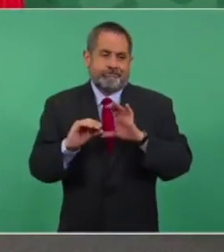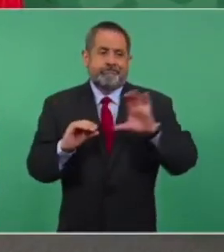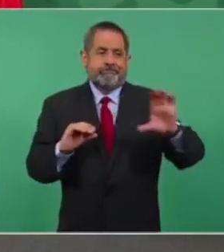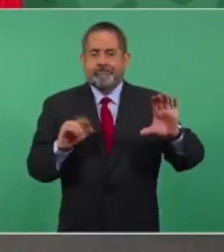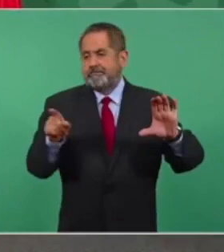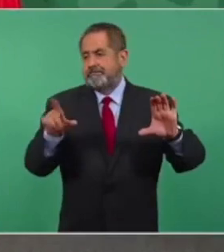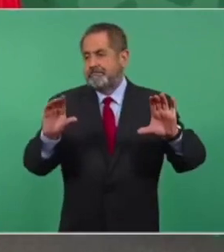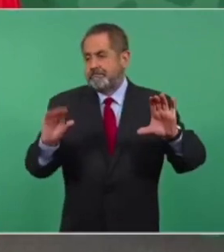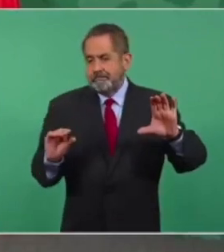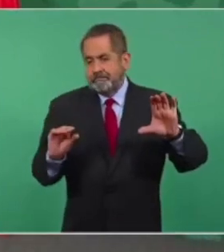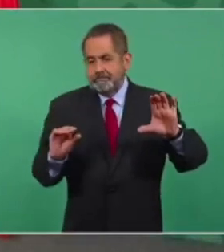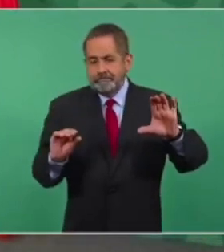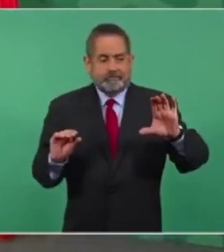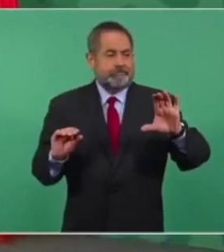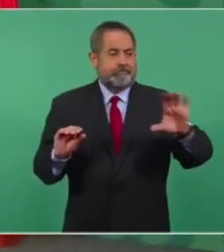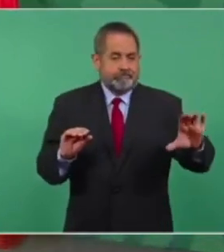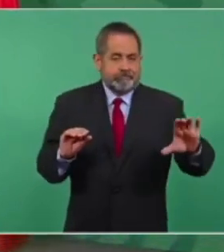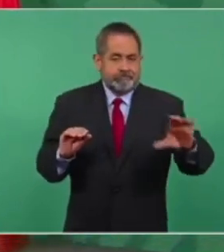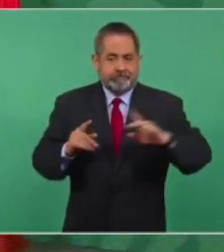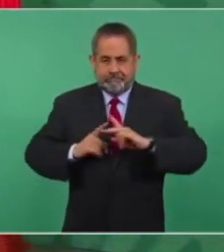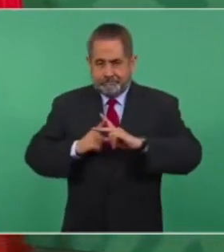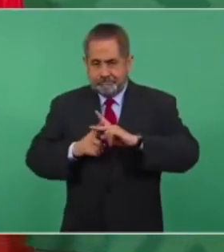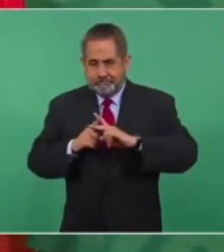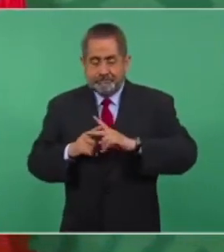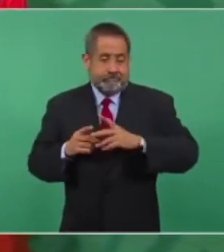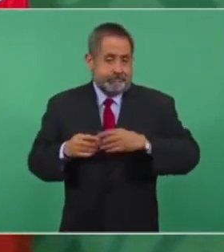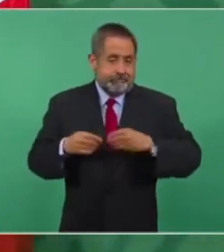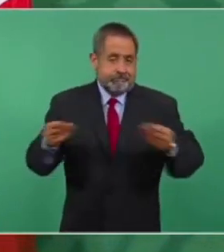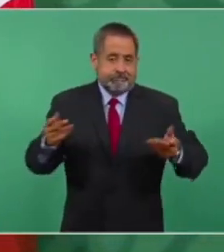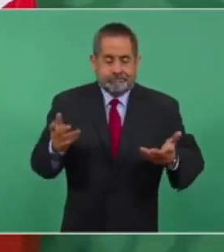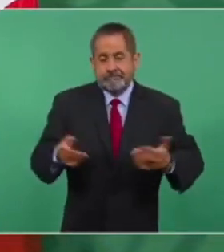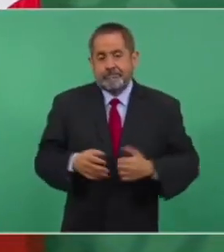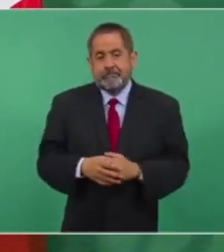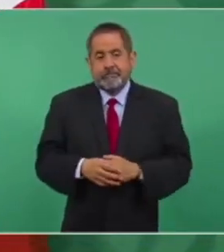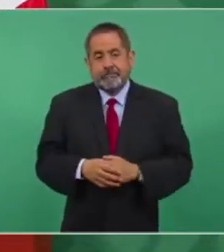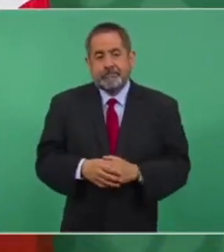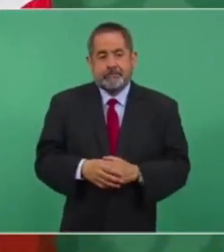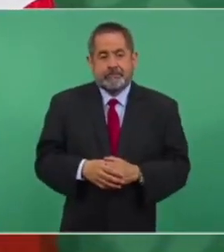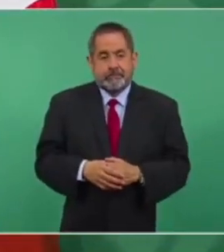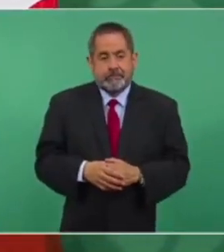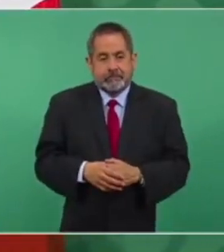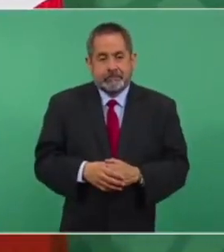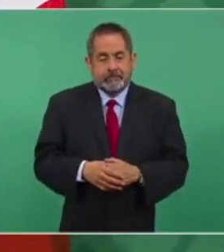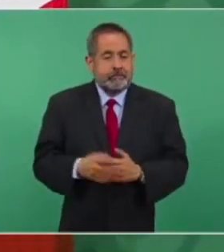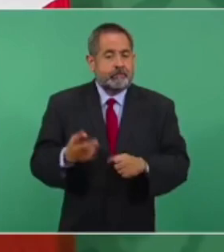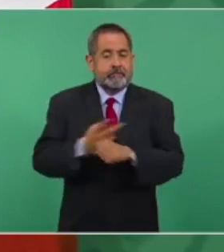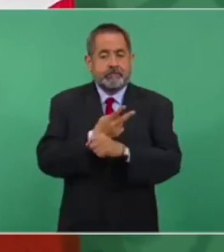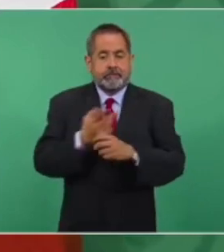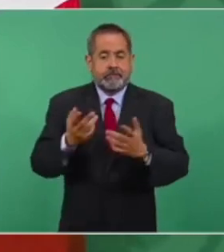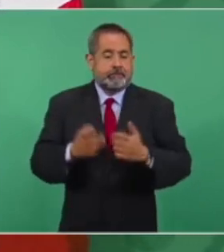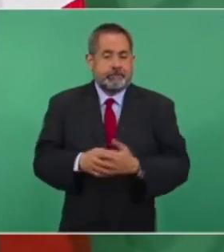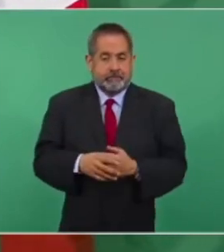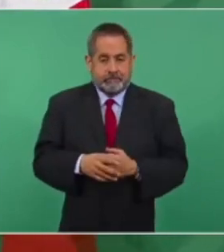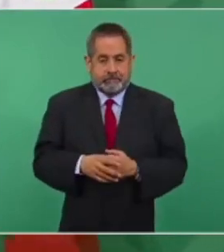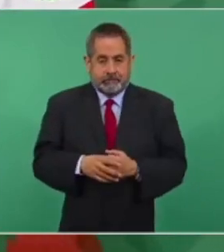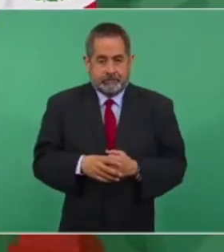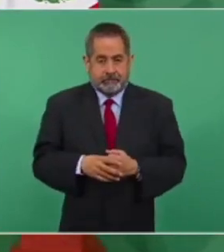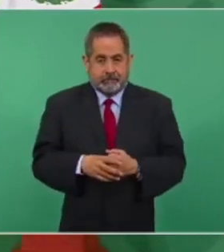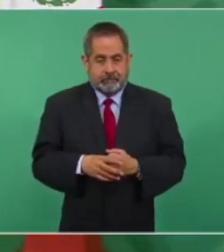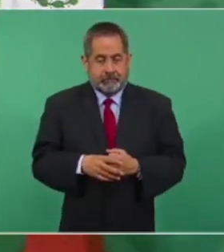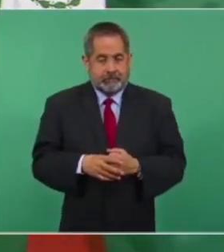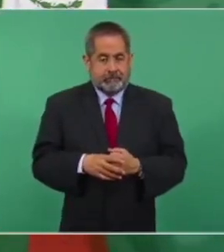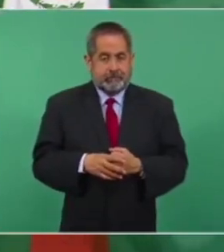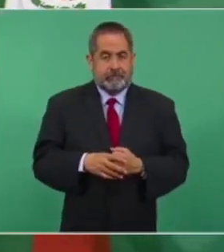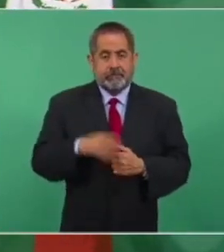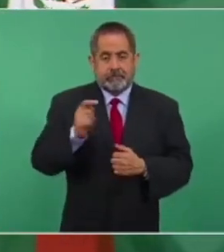más que se distribuye con una fórmula. ¿Qué sucede? Que